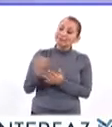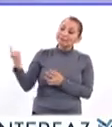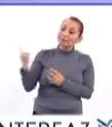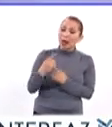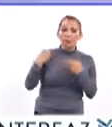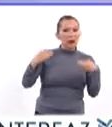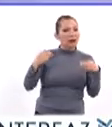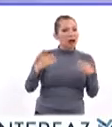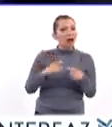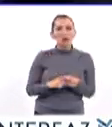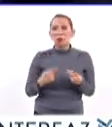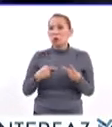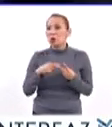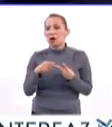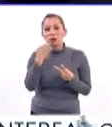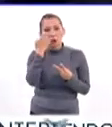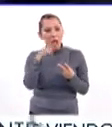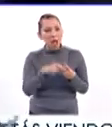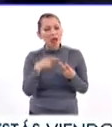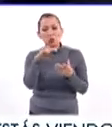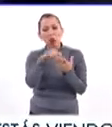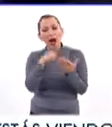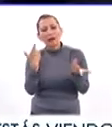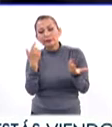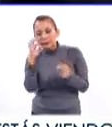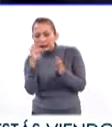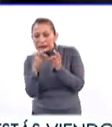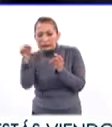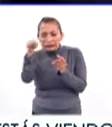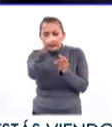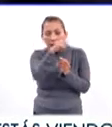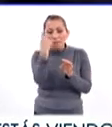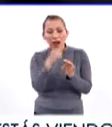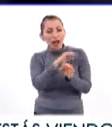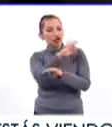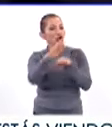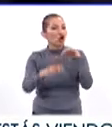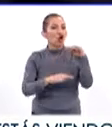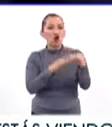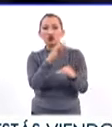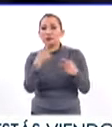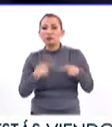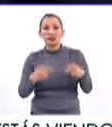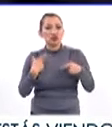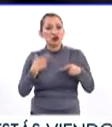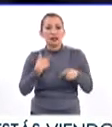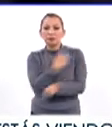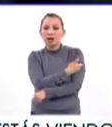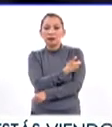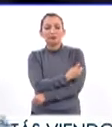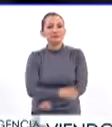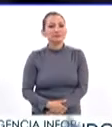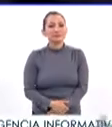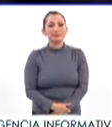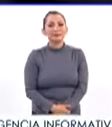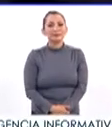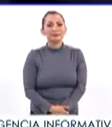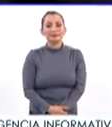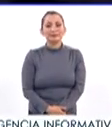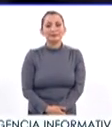en los mercados, en las escuelas, en lugares estratégicos para poder llegar a la mayor población posible.